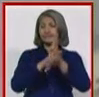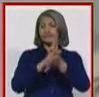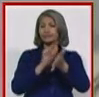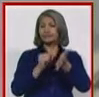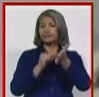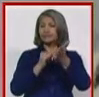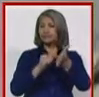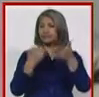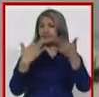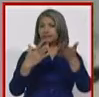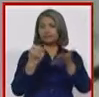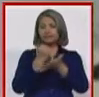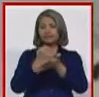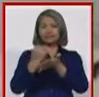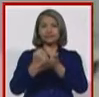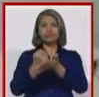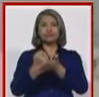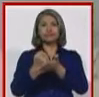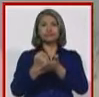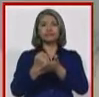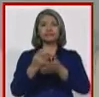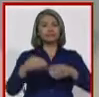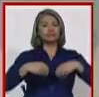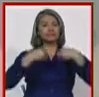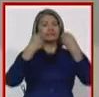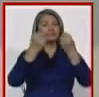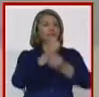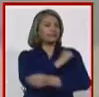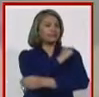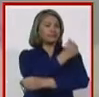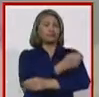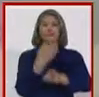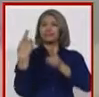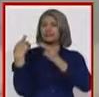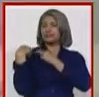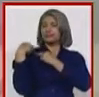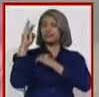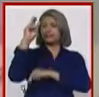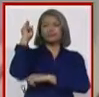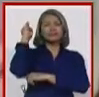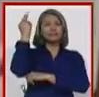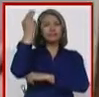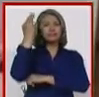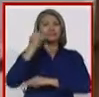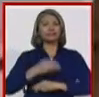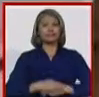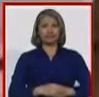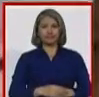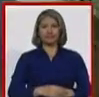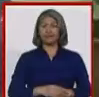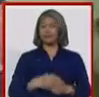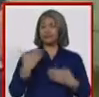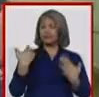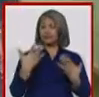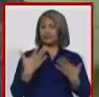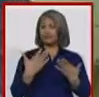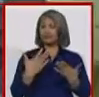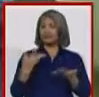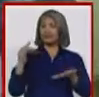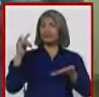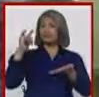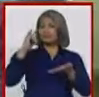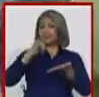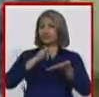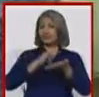que presentó el pasaporte reiteró emitido por autoridad competente del estado mexicano quien se presenta en el